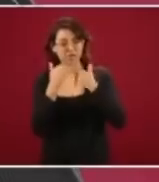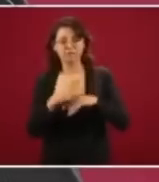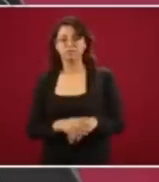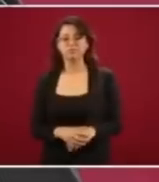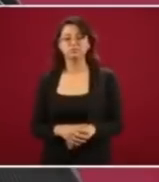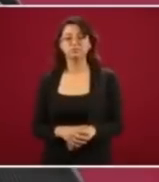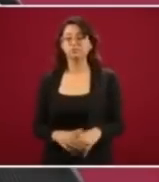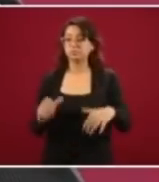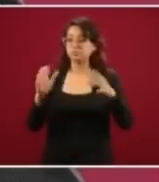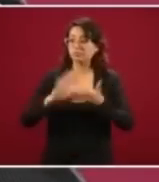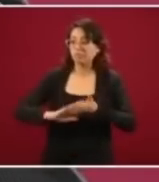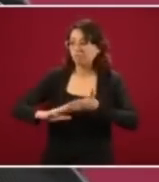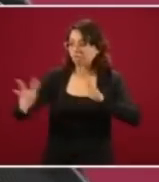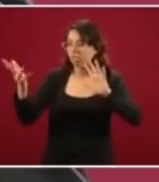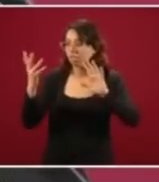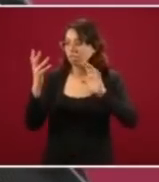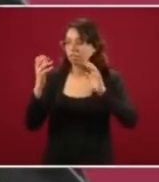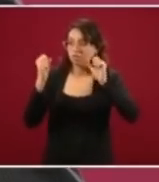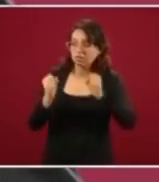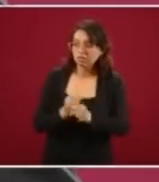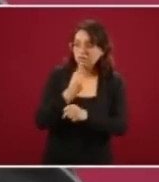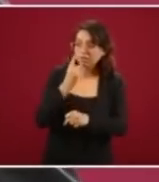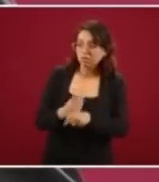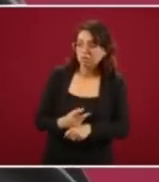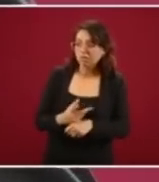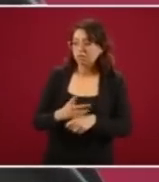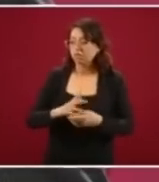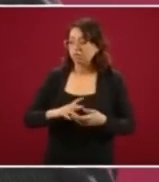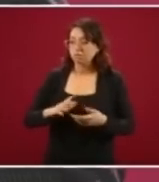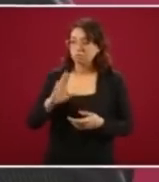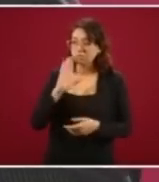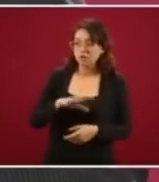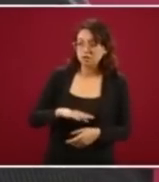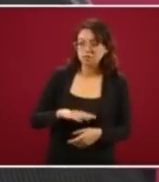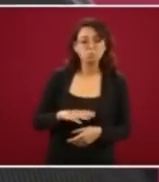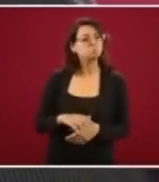y no hay inseguridad ni violencia.